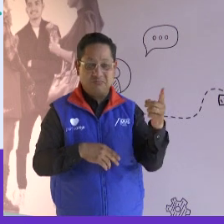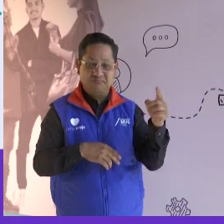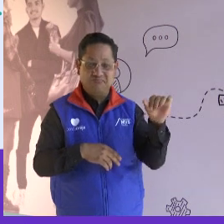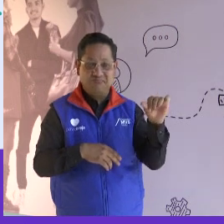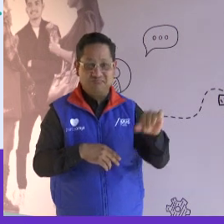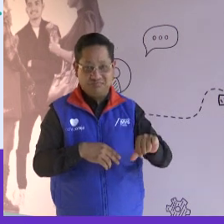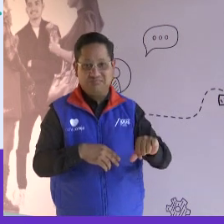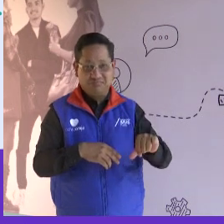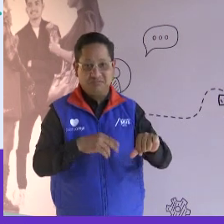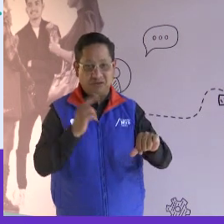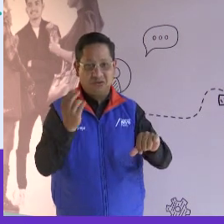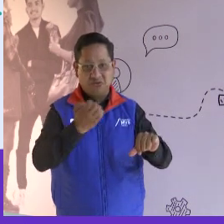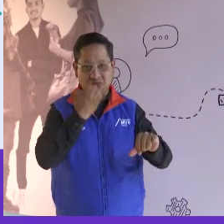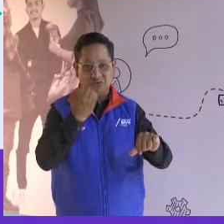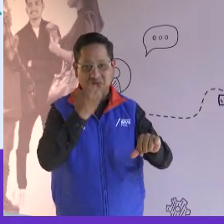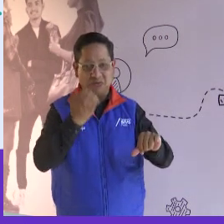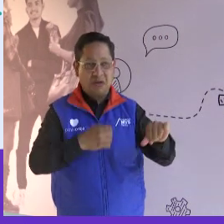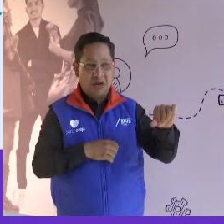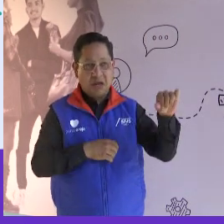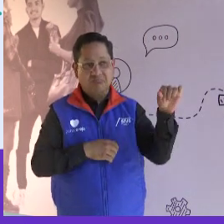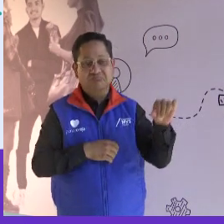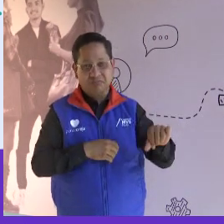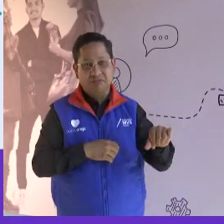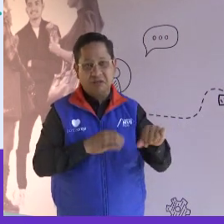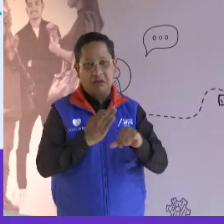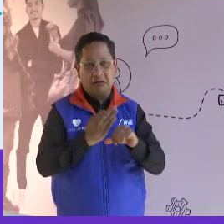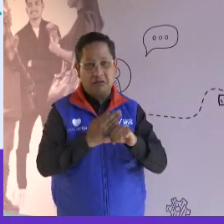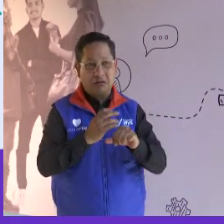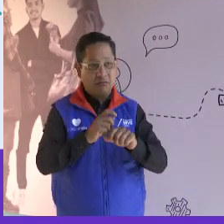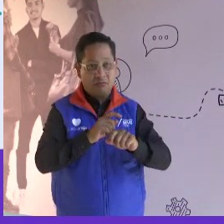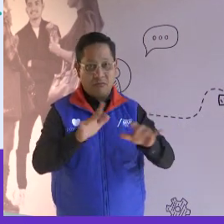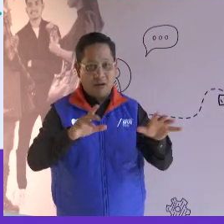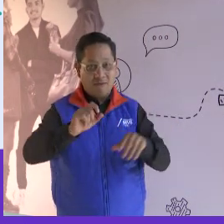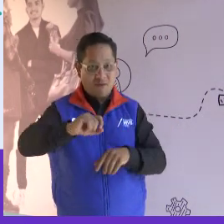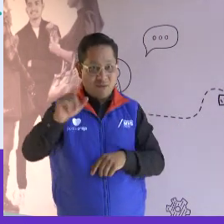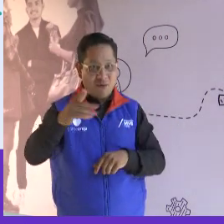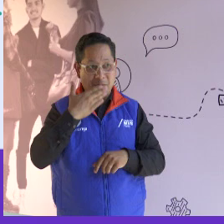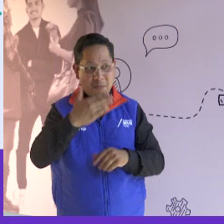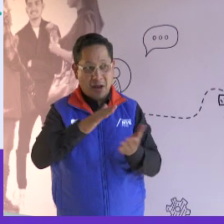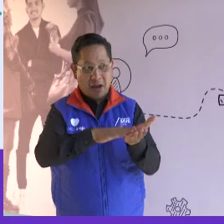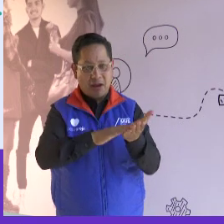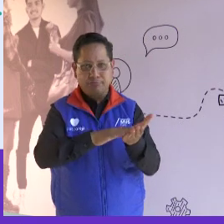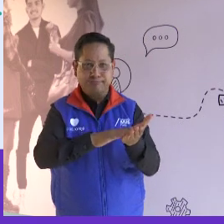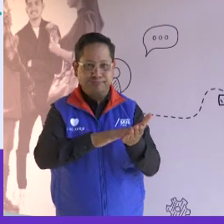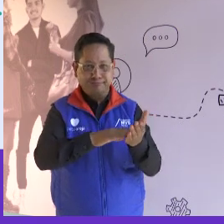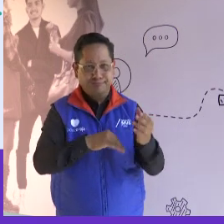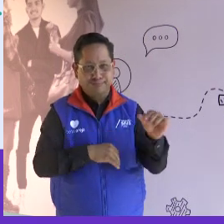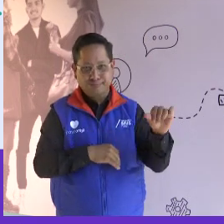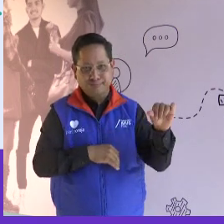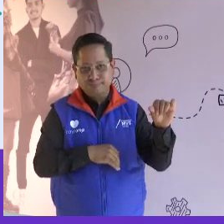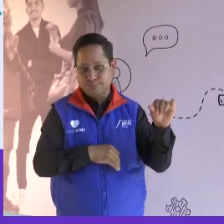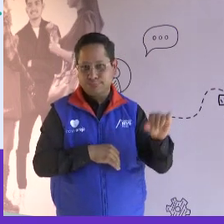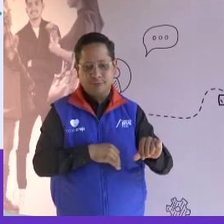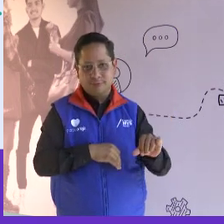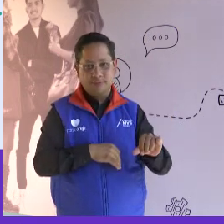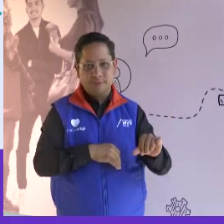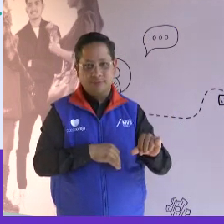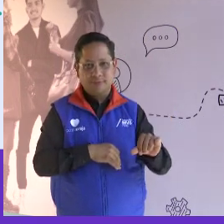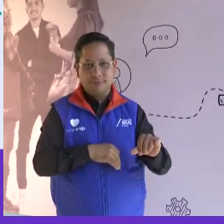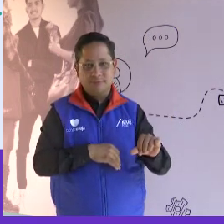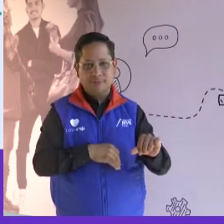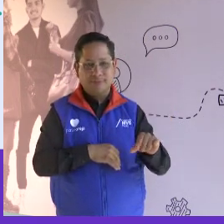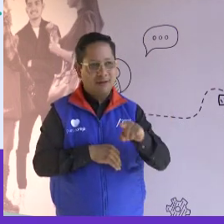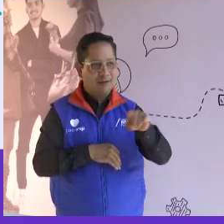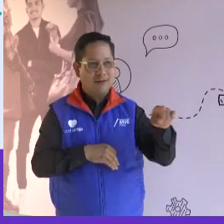duro para la academia y por lo mismo creo que se pueden generar las condiciones idóneas para generar estas